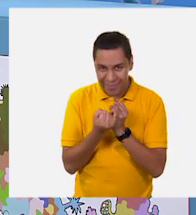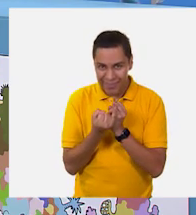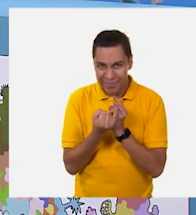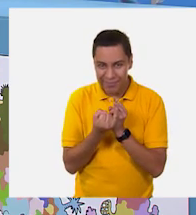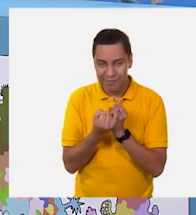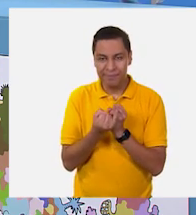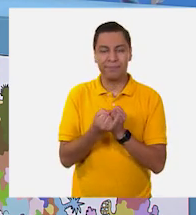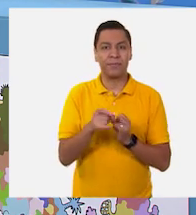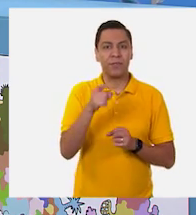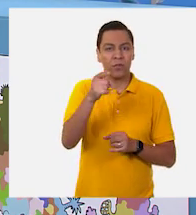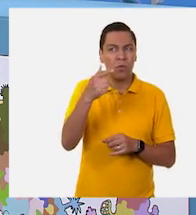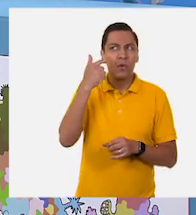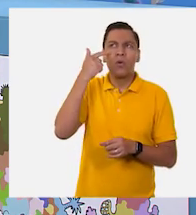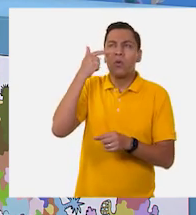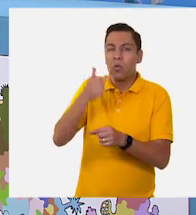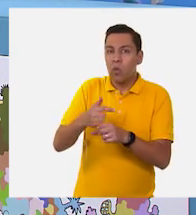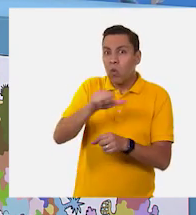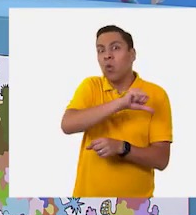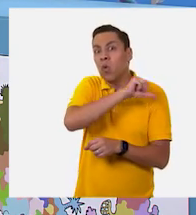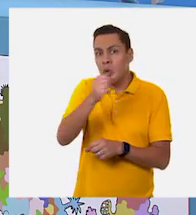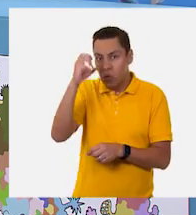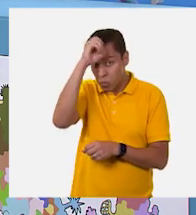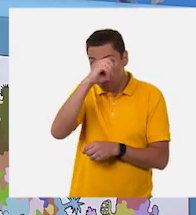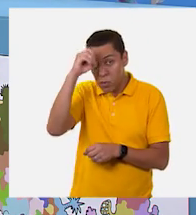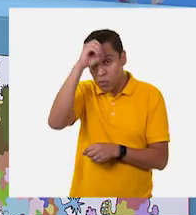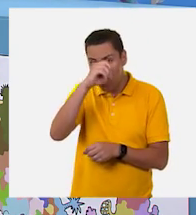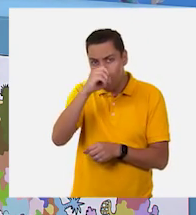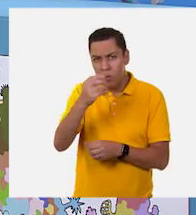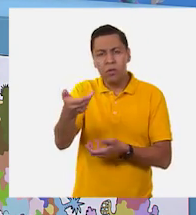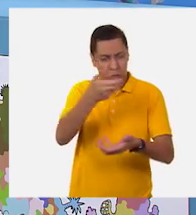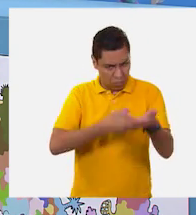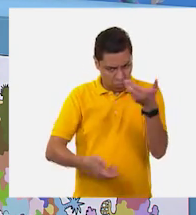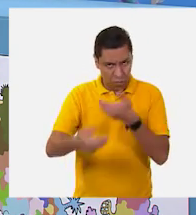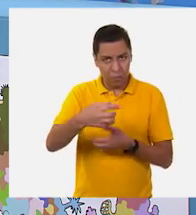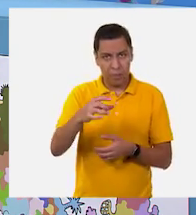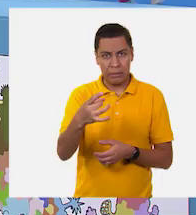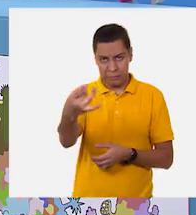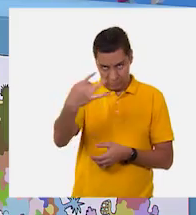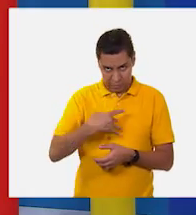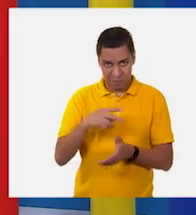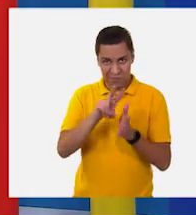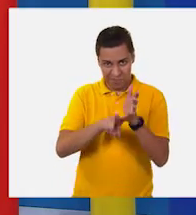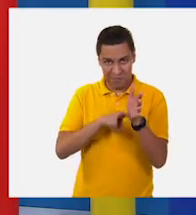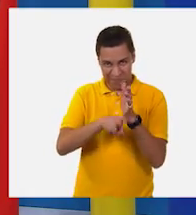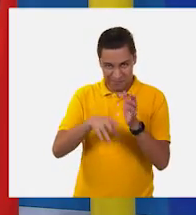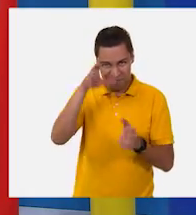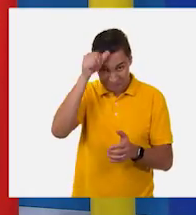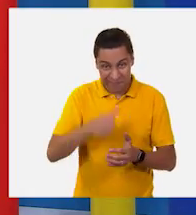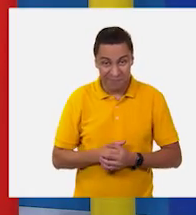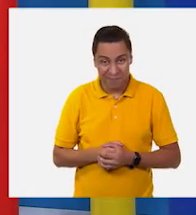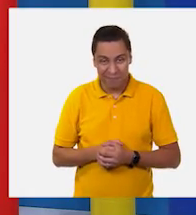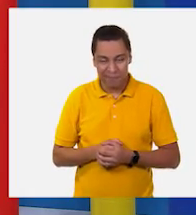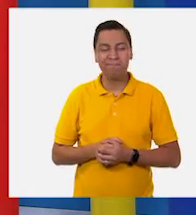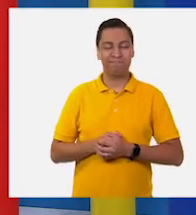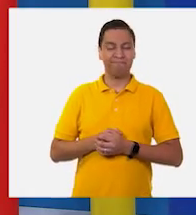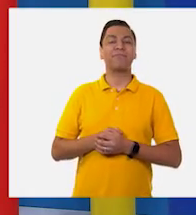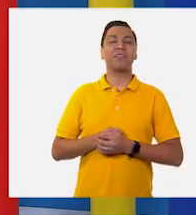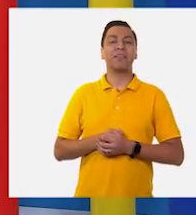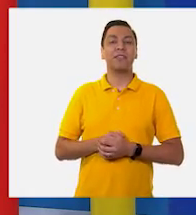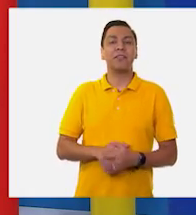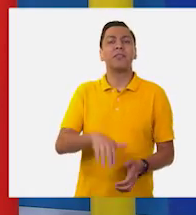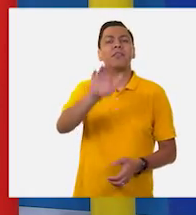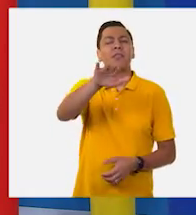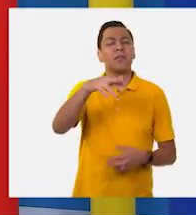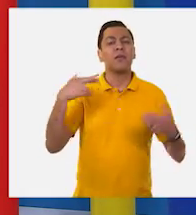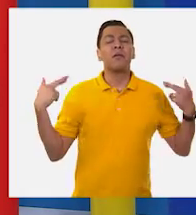de ustedes encontró otras opciones de respuesta, compártanlas con nosotros. Maestro Uciel, antes de terminar, me gustaría que